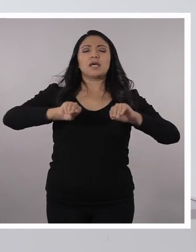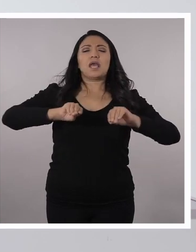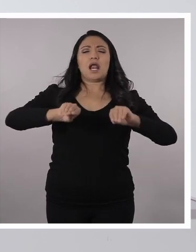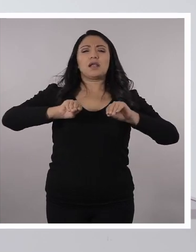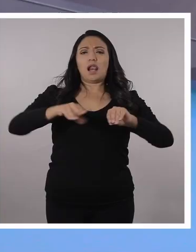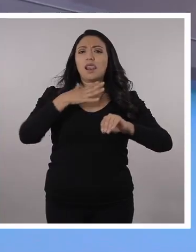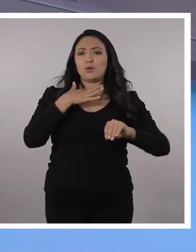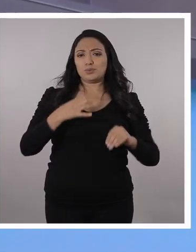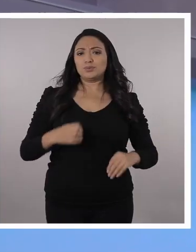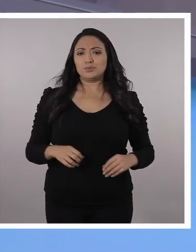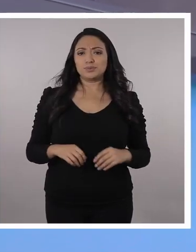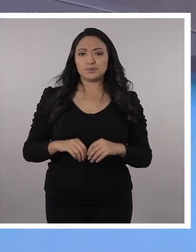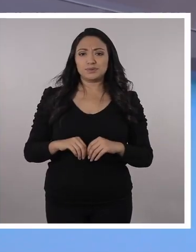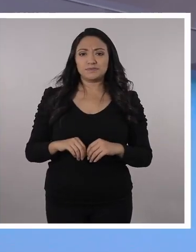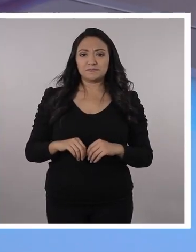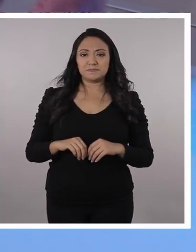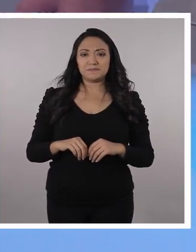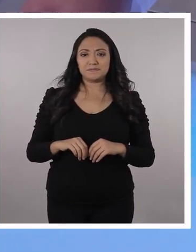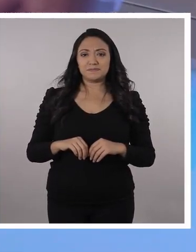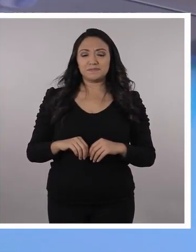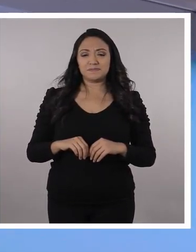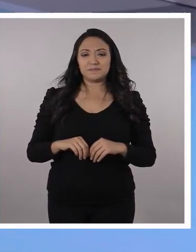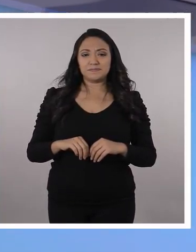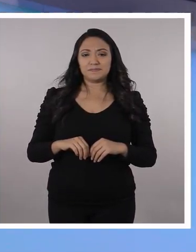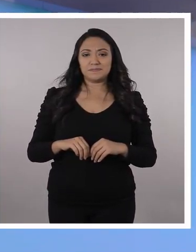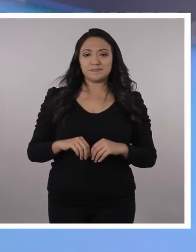encanta enseñar.